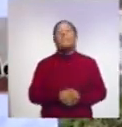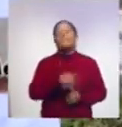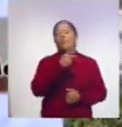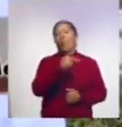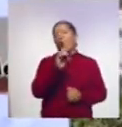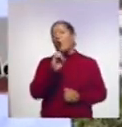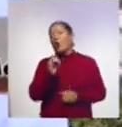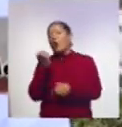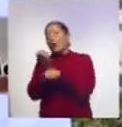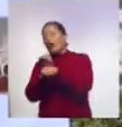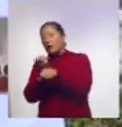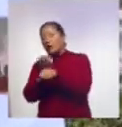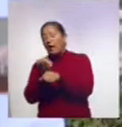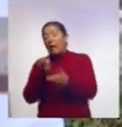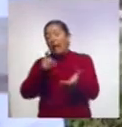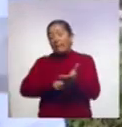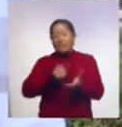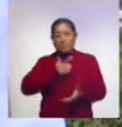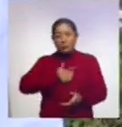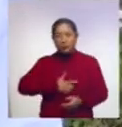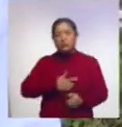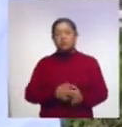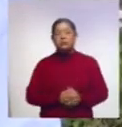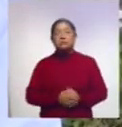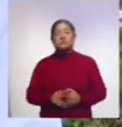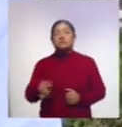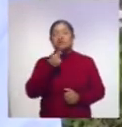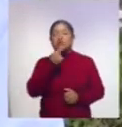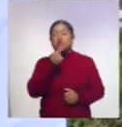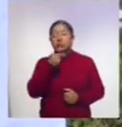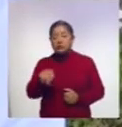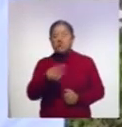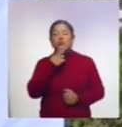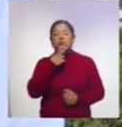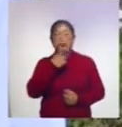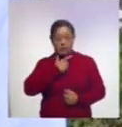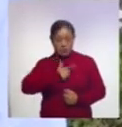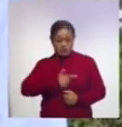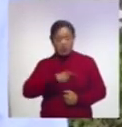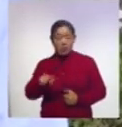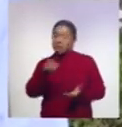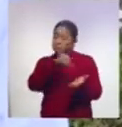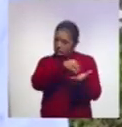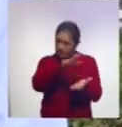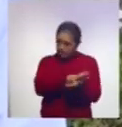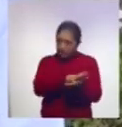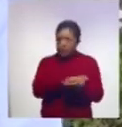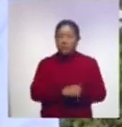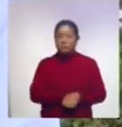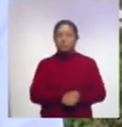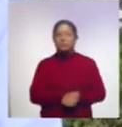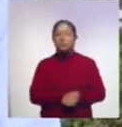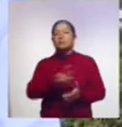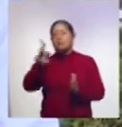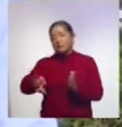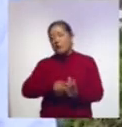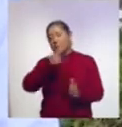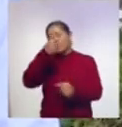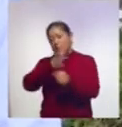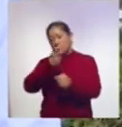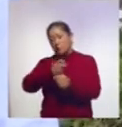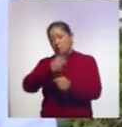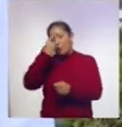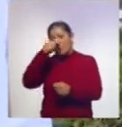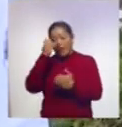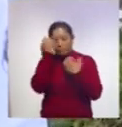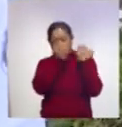orina. Los niños que se encuentren con proteínas o sangre en la orina van a ser citados una segunda vez para hacer lo que nosotros llamamos